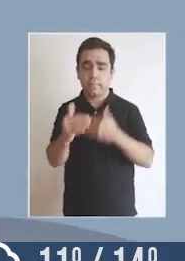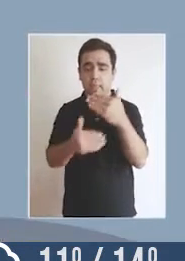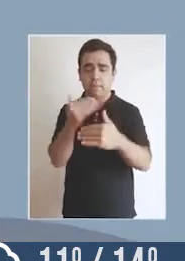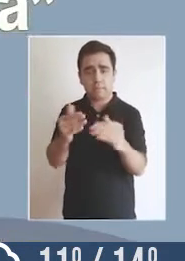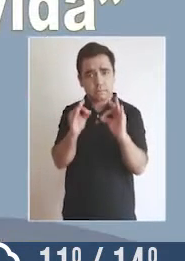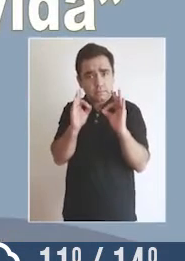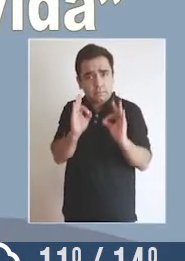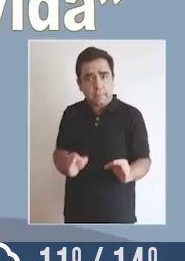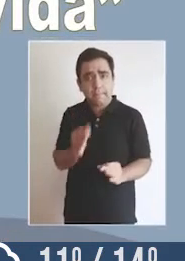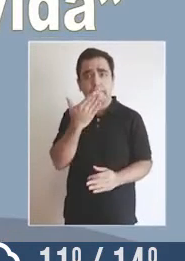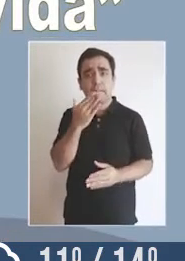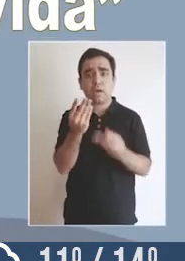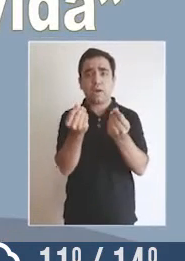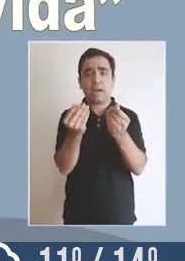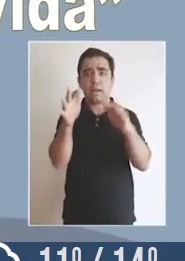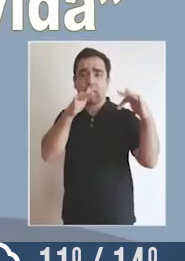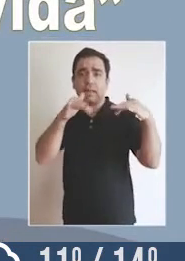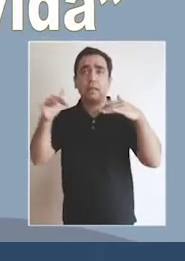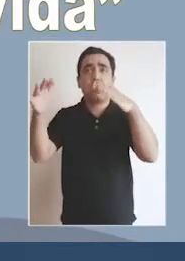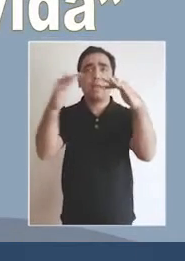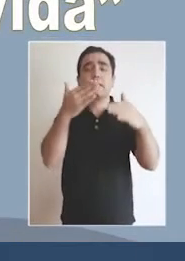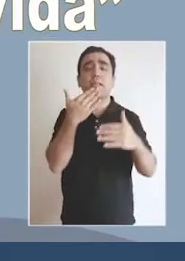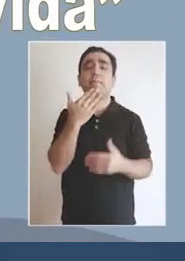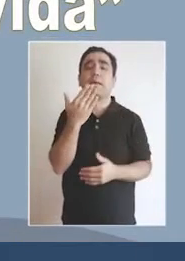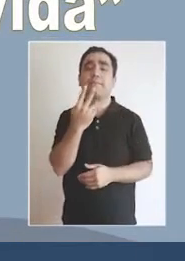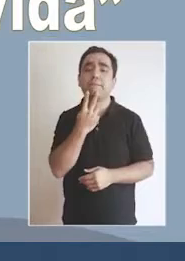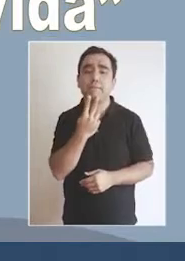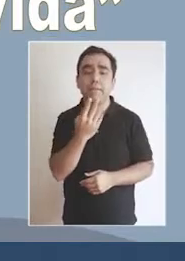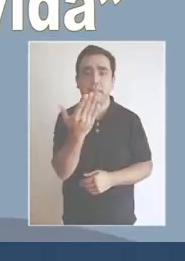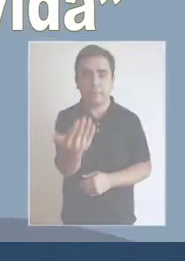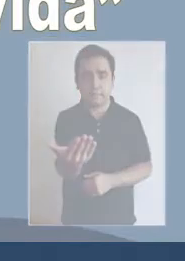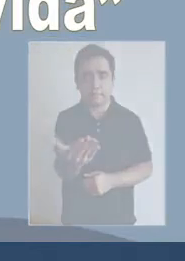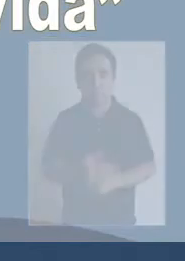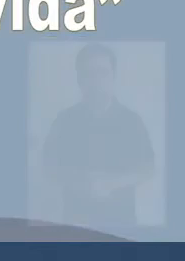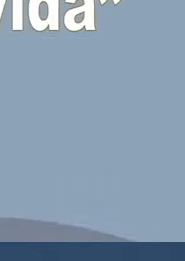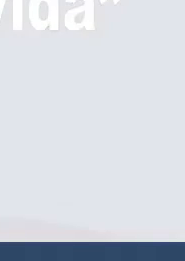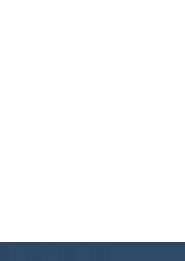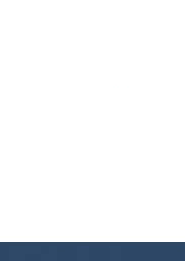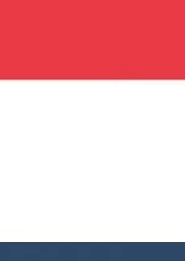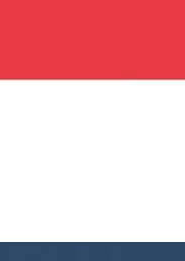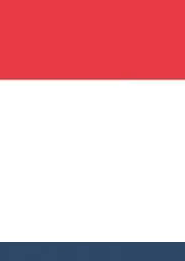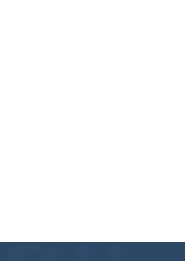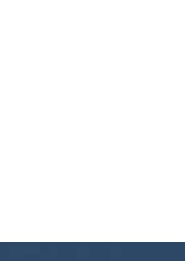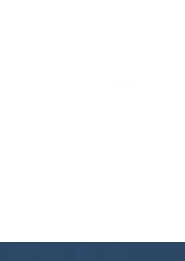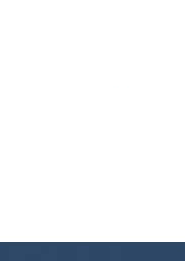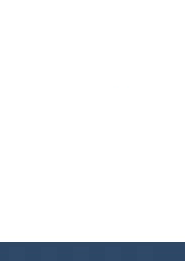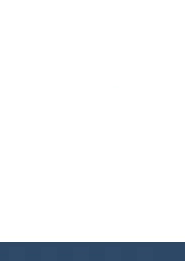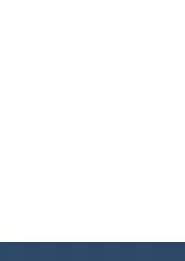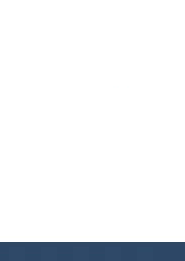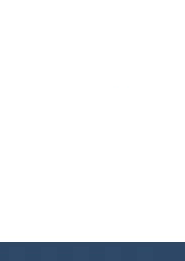MMA-Valparaíso. Avances concretos para mejorar la calidad del aire y tu calidad de vida.